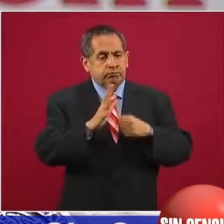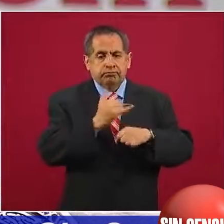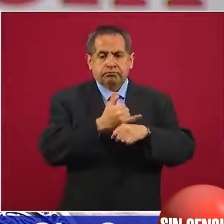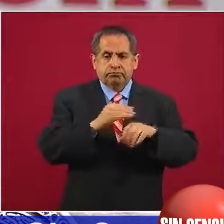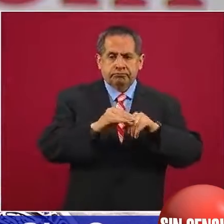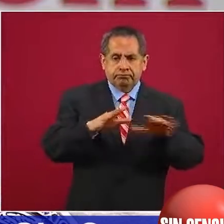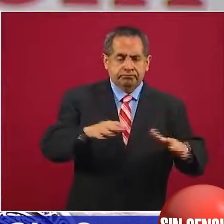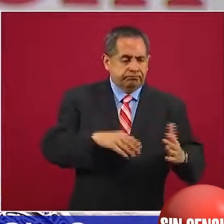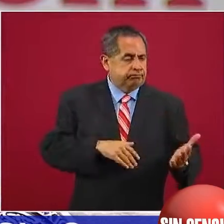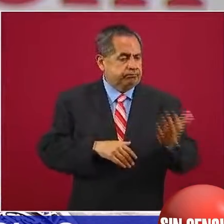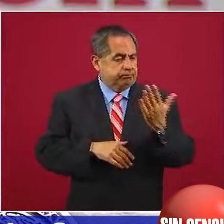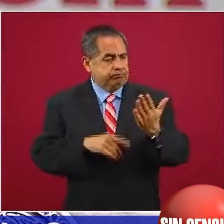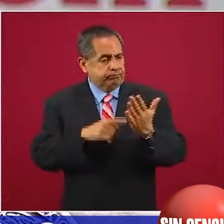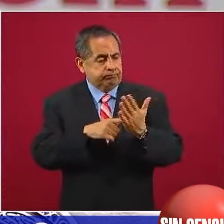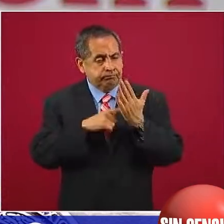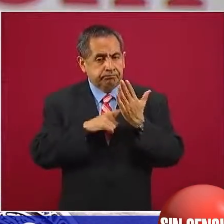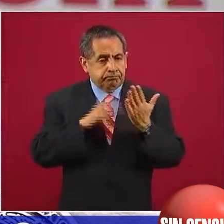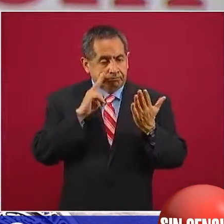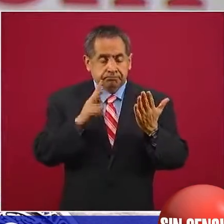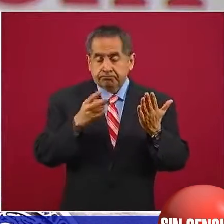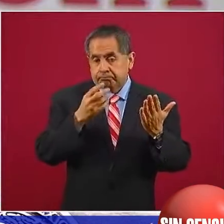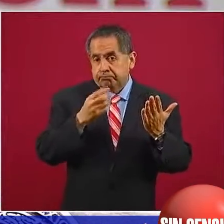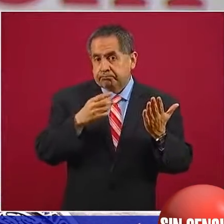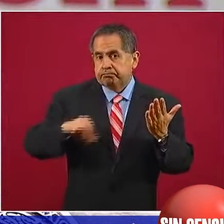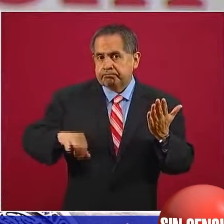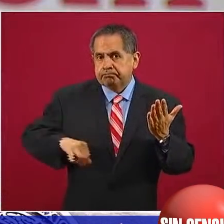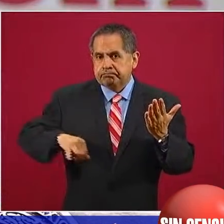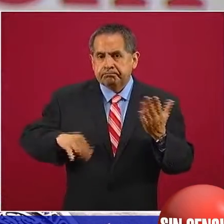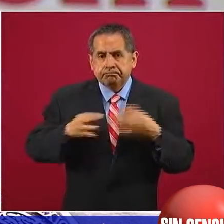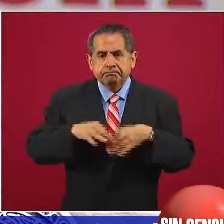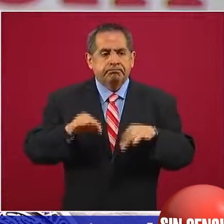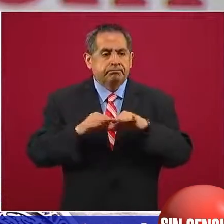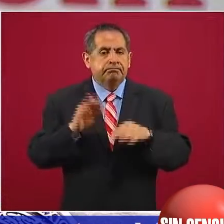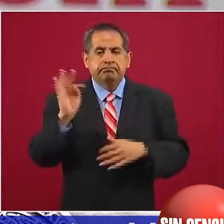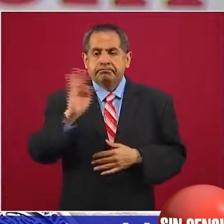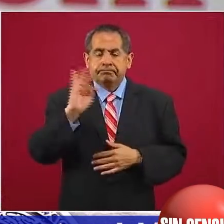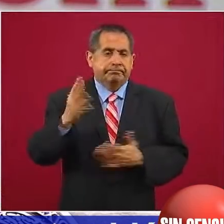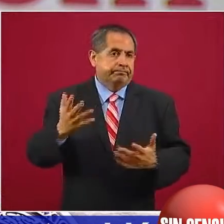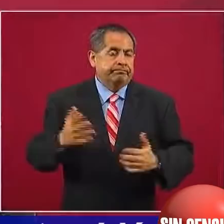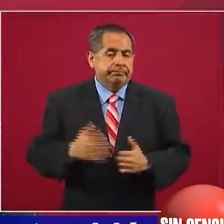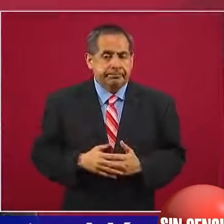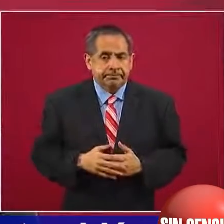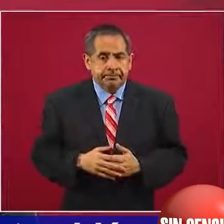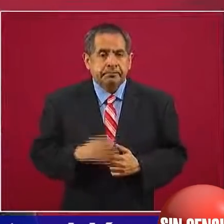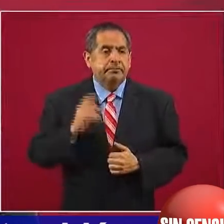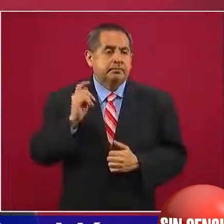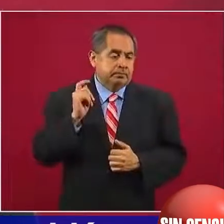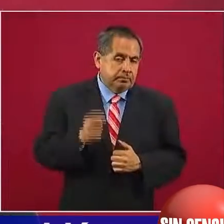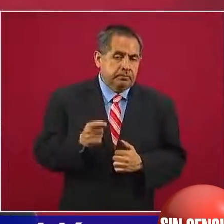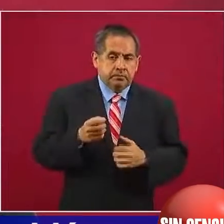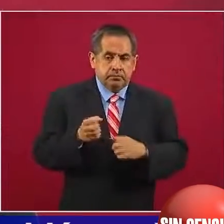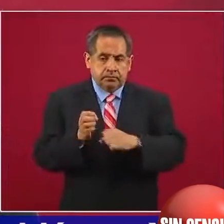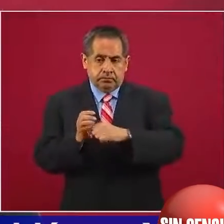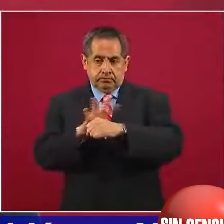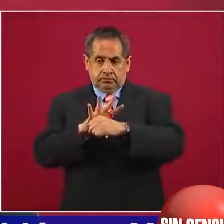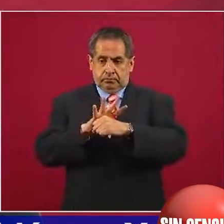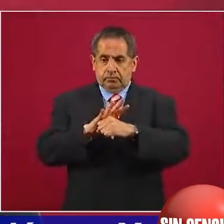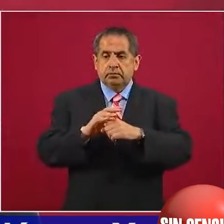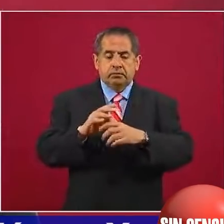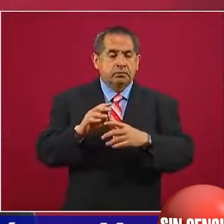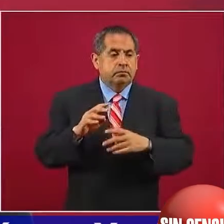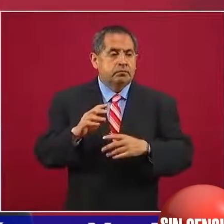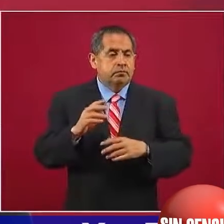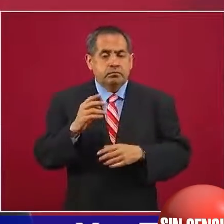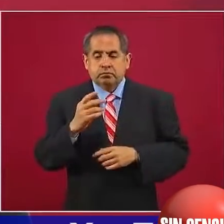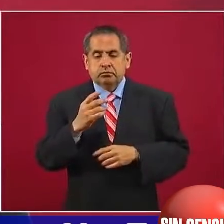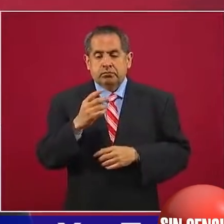y se muestran datos importantes que revelan que podría estar causando COVID en Europa 2